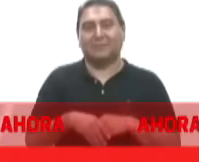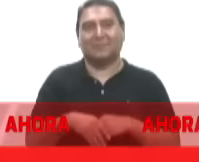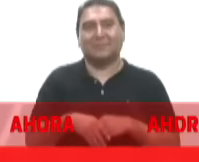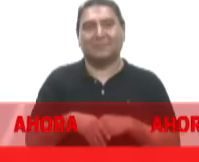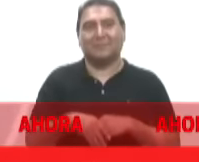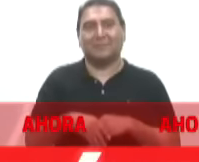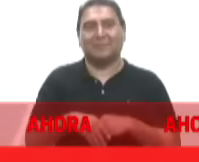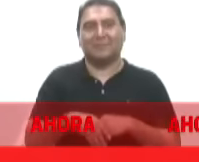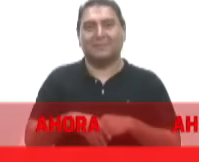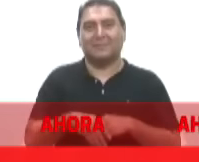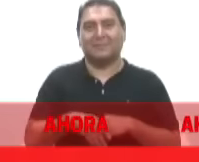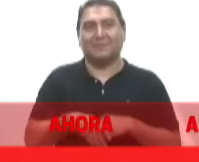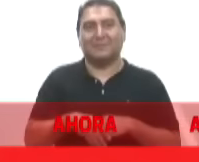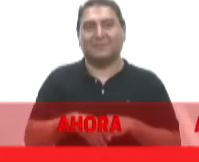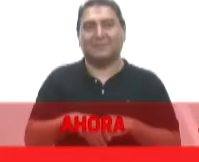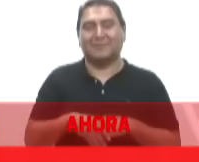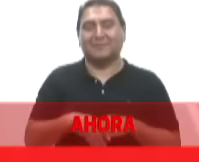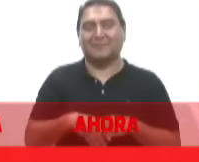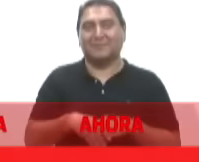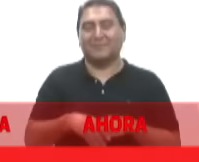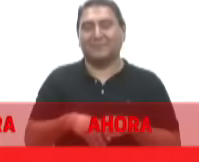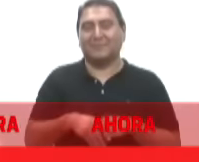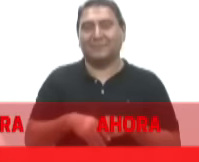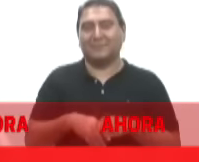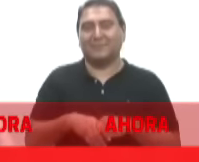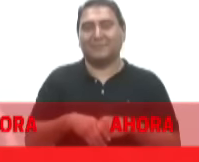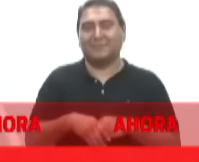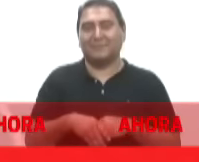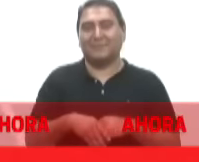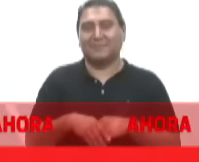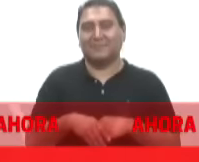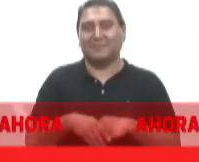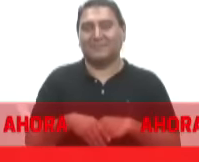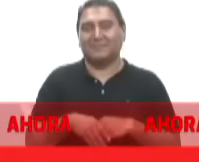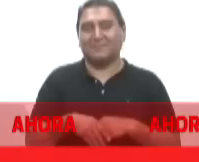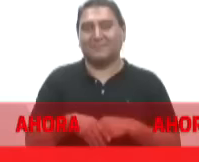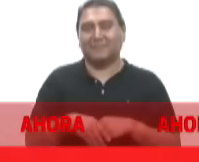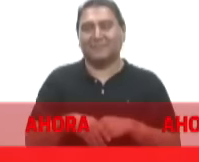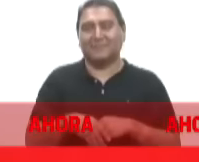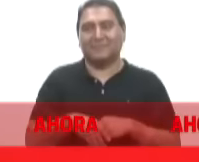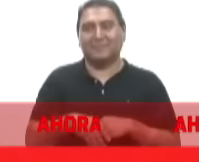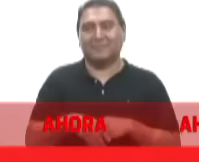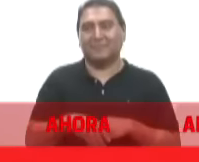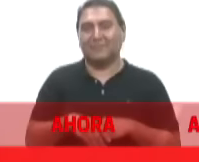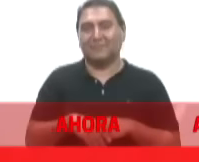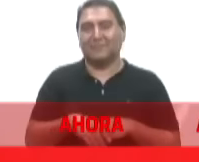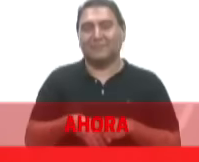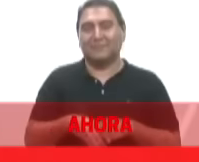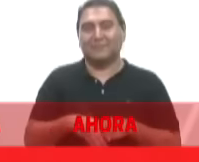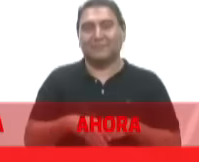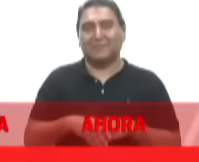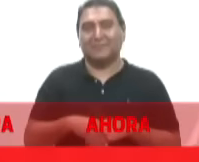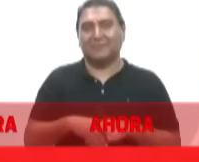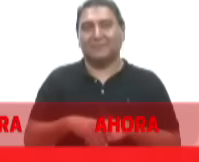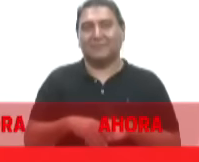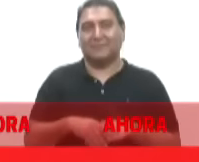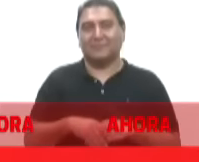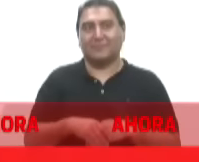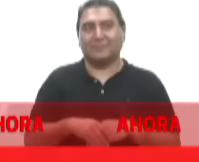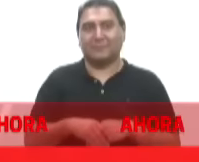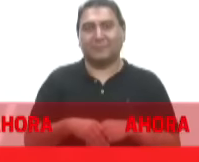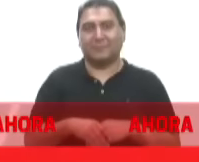Se aprobó el título 10. Bueno. Ahora hay que ver qué pasa con esta moción que pide Lustó, entonces, no, si se va a poder, pero pasa, no. Y hay